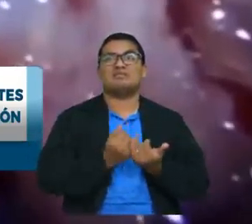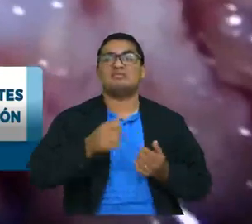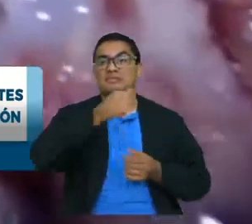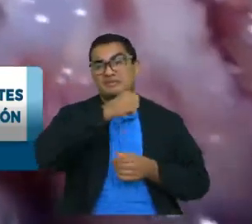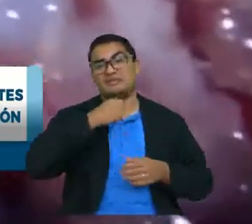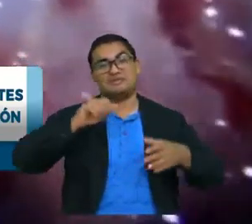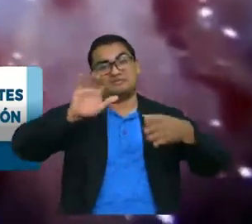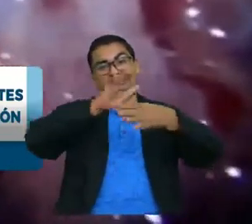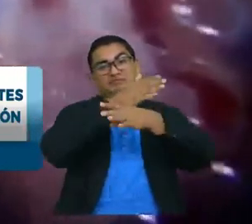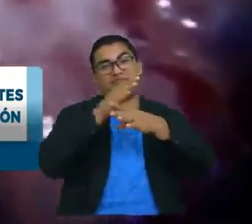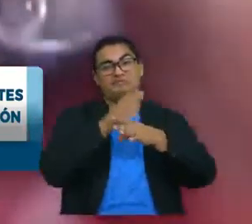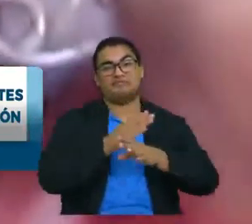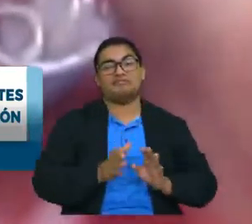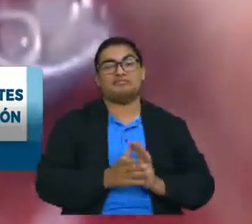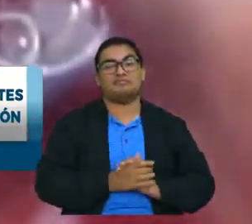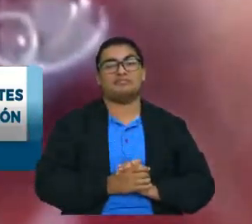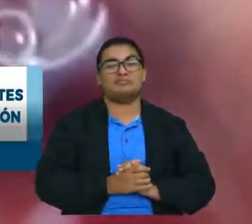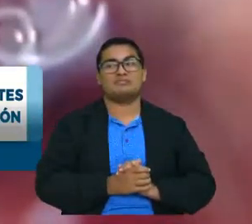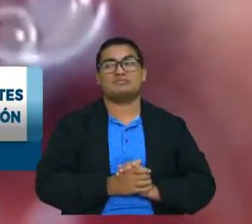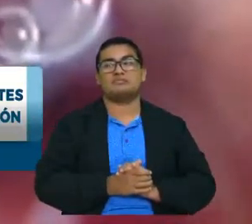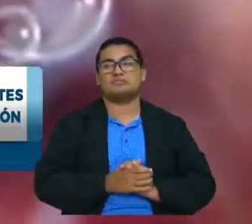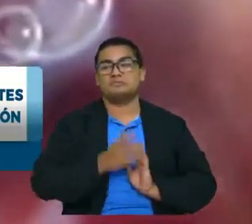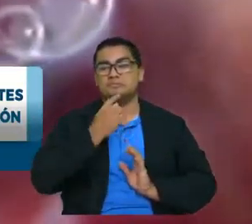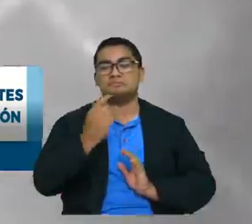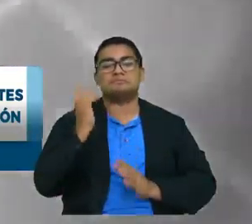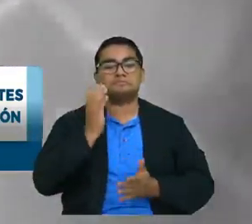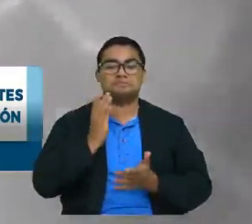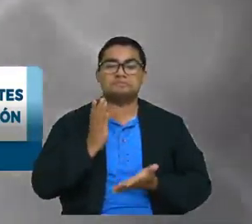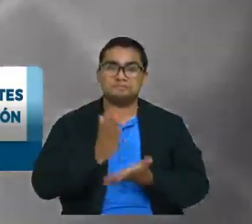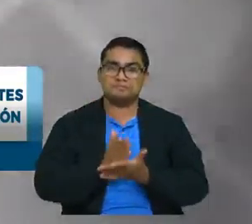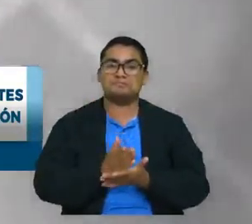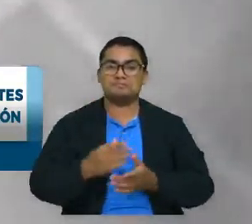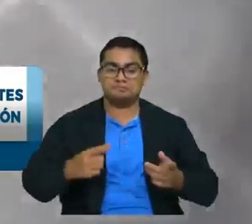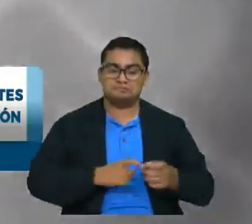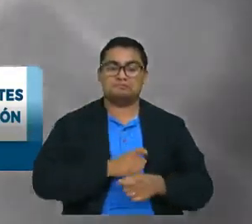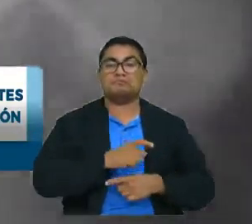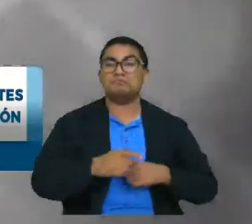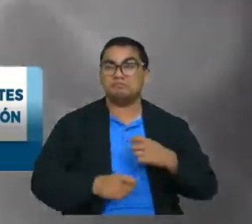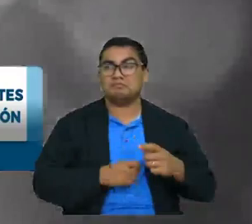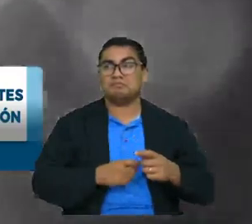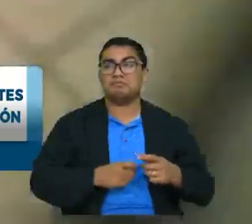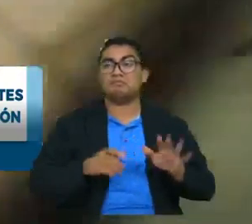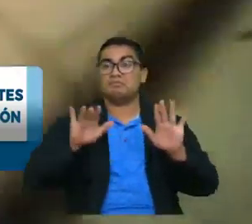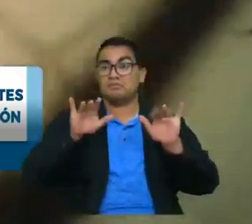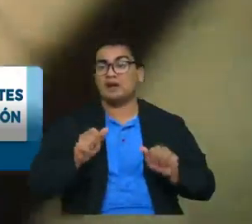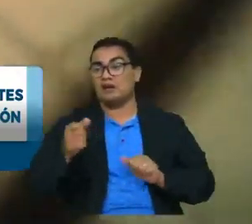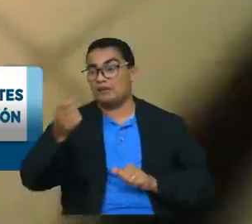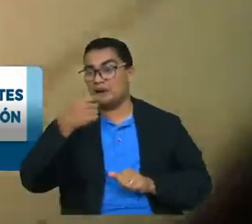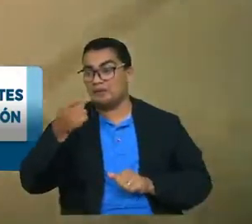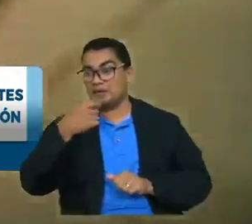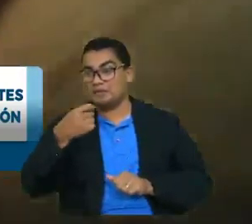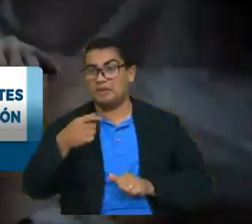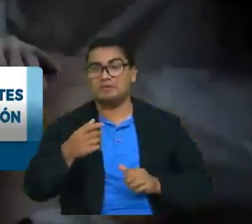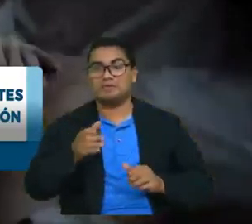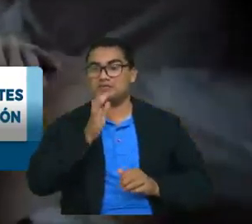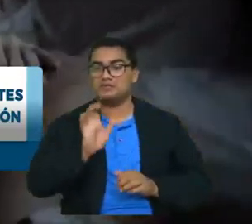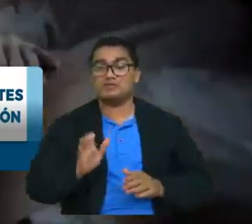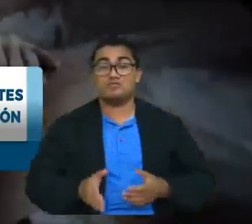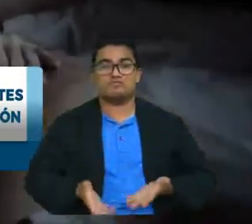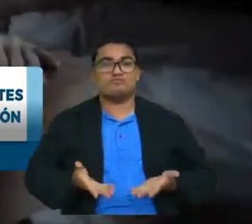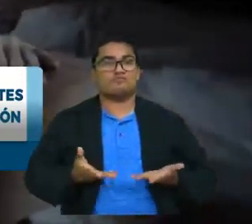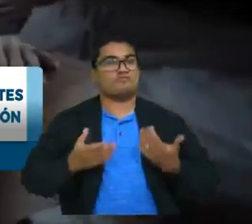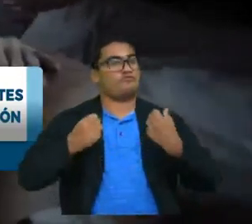exámenes, definimos que es producto de un parásito y hasta que nosotros no aplicamos el antiparasitario, entonces el niño no se le va a quitar la